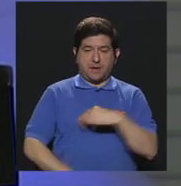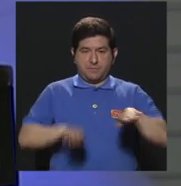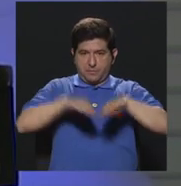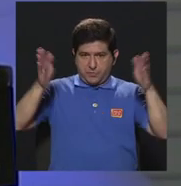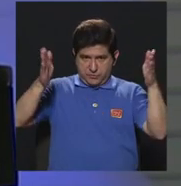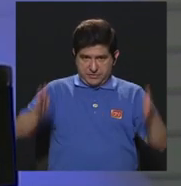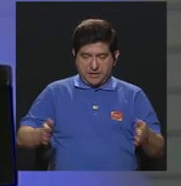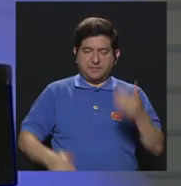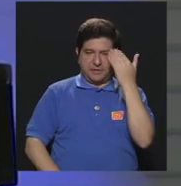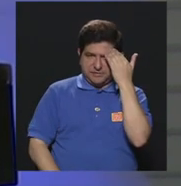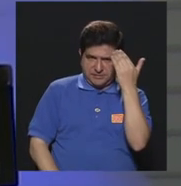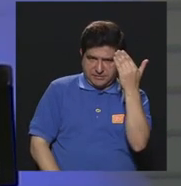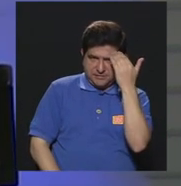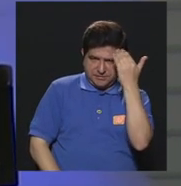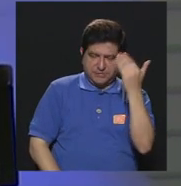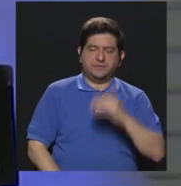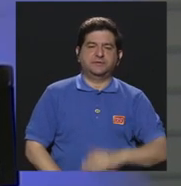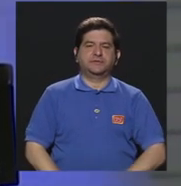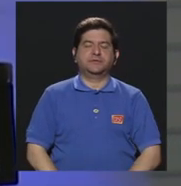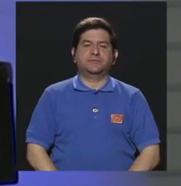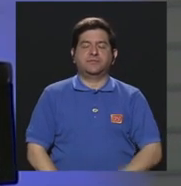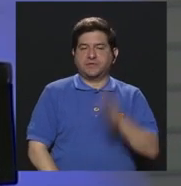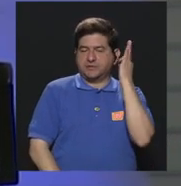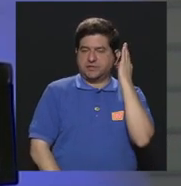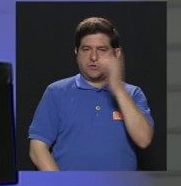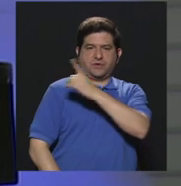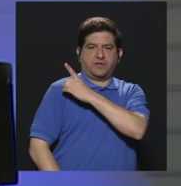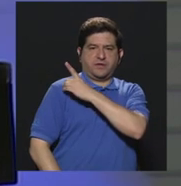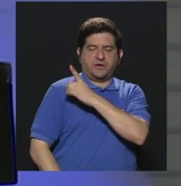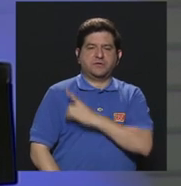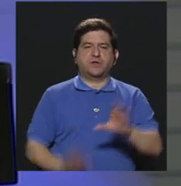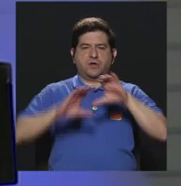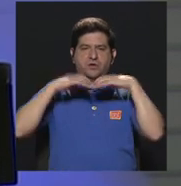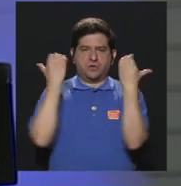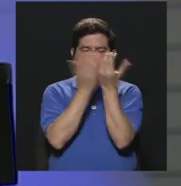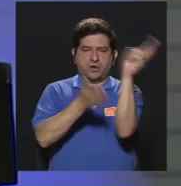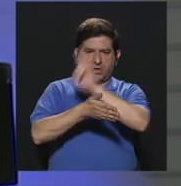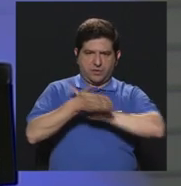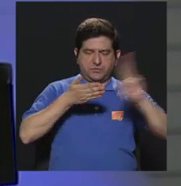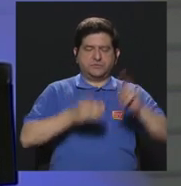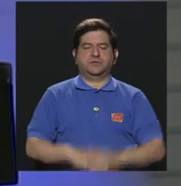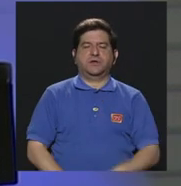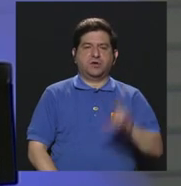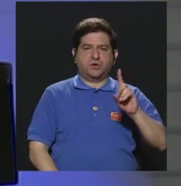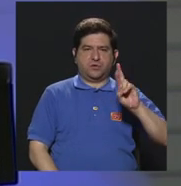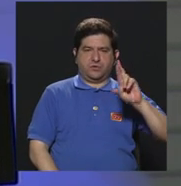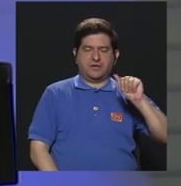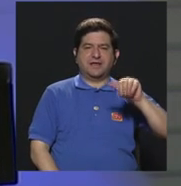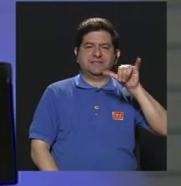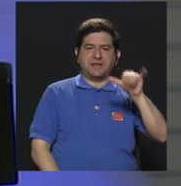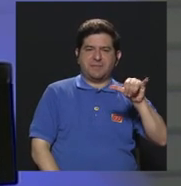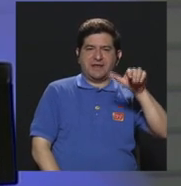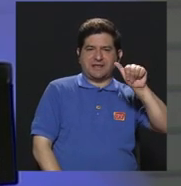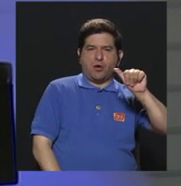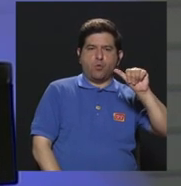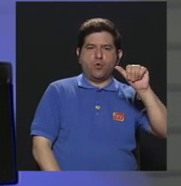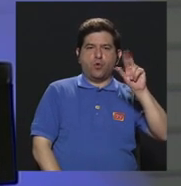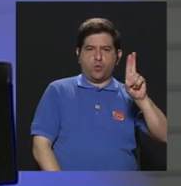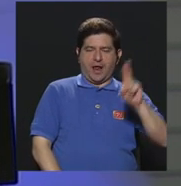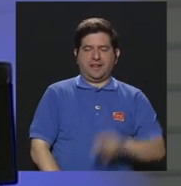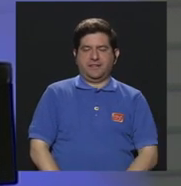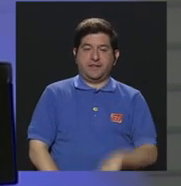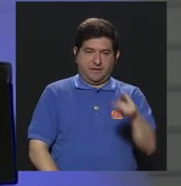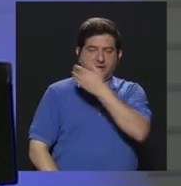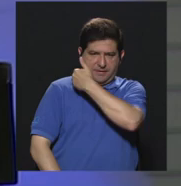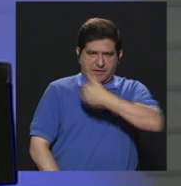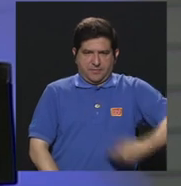mañana y saludamos cordialmente a la señora directora del Consejo Universitario, doctora Yamilet Angulo Ugalde, quien